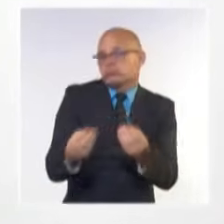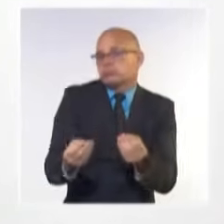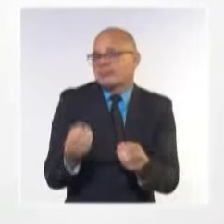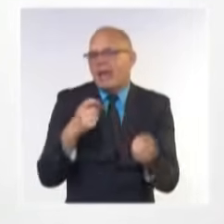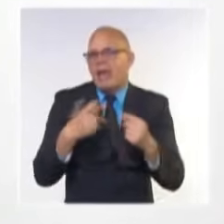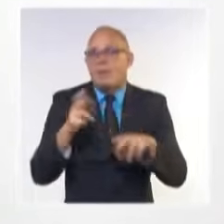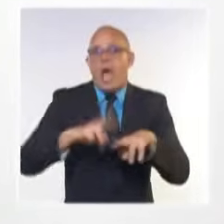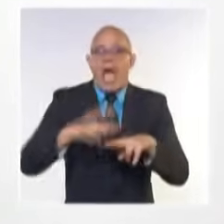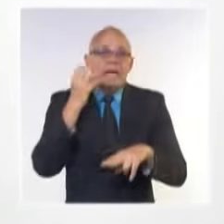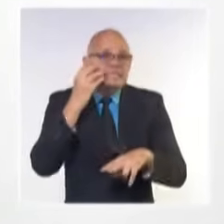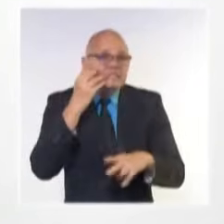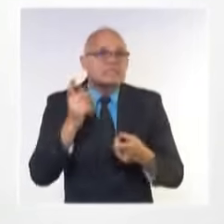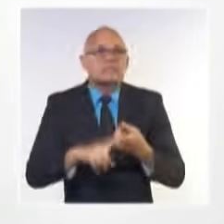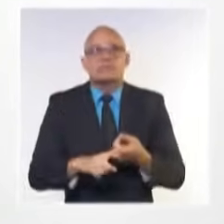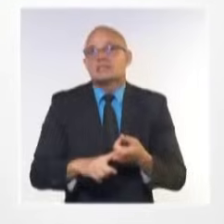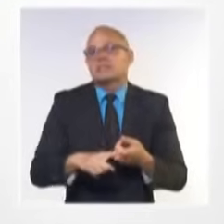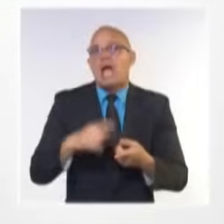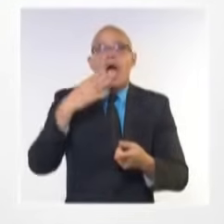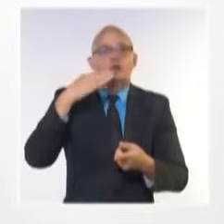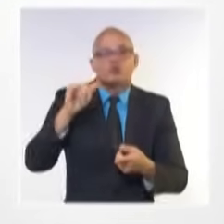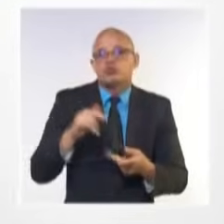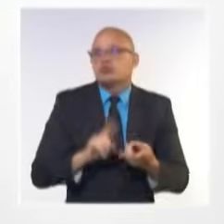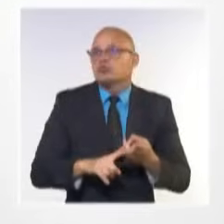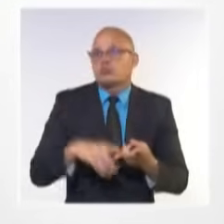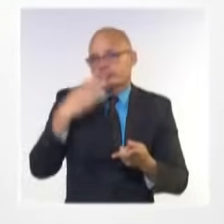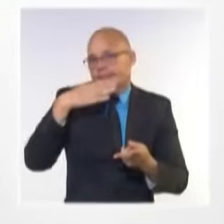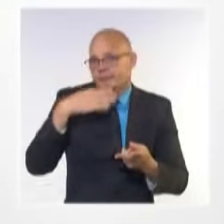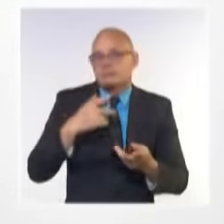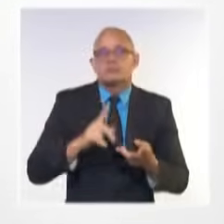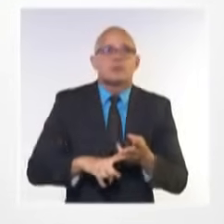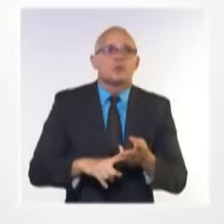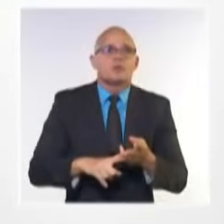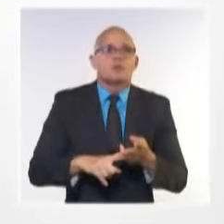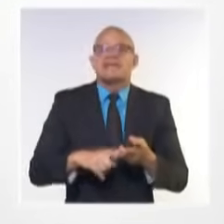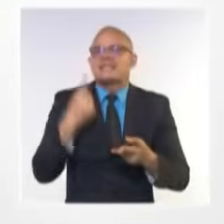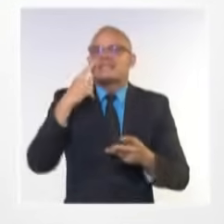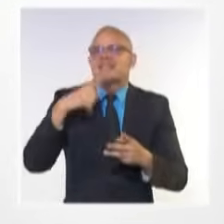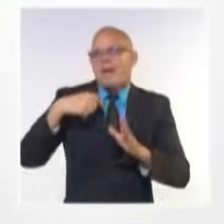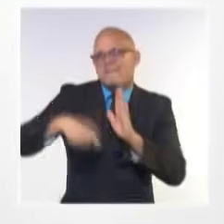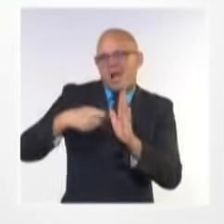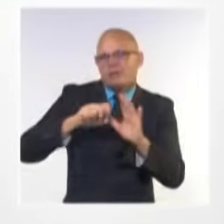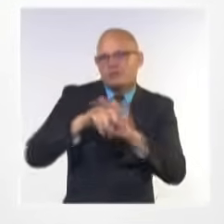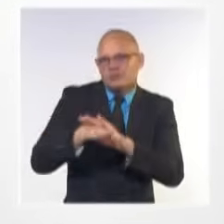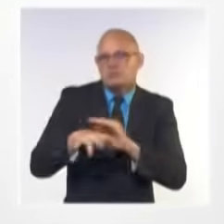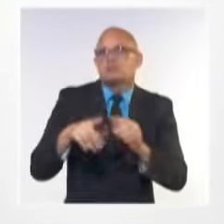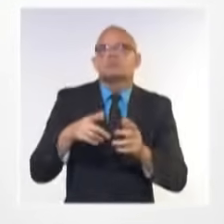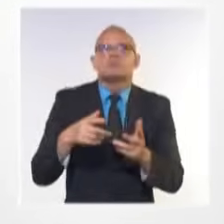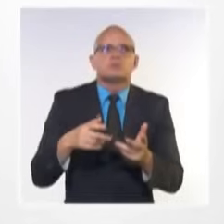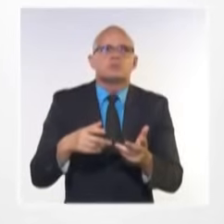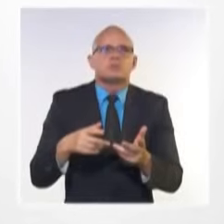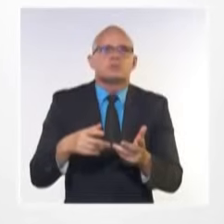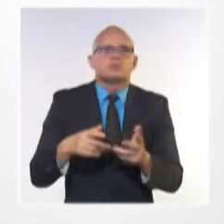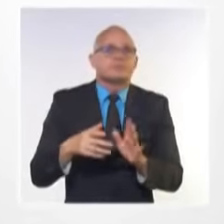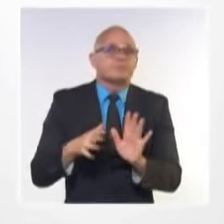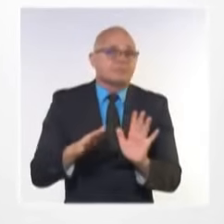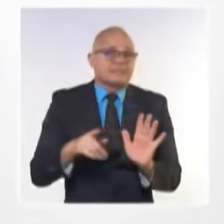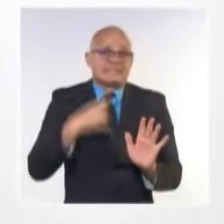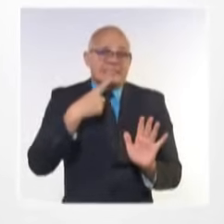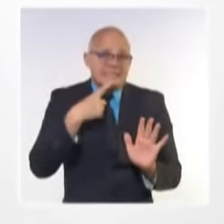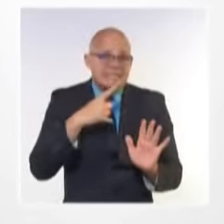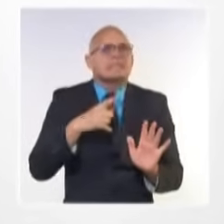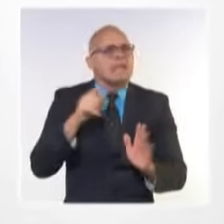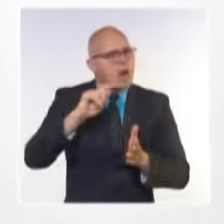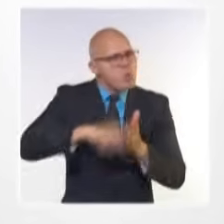harina de trigo, estamos hablando de azúcar, estamos hablando de picadillo y otros recursos. Conocían de la situación,